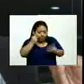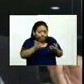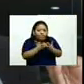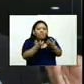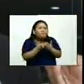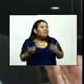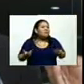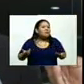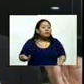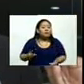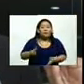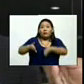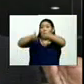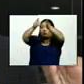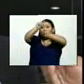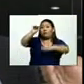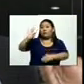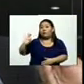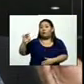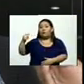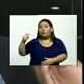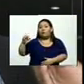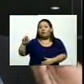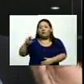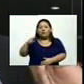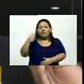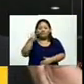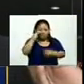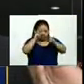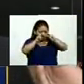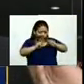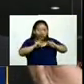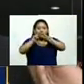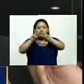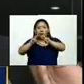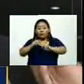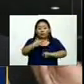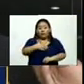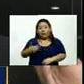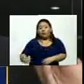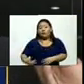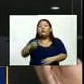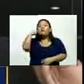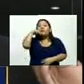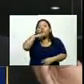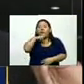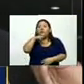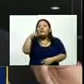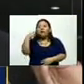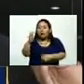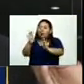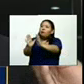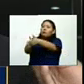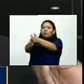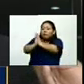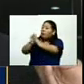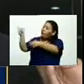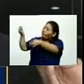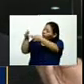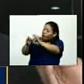investigar. La Fiscalía tiene que ir viendo este aspecto. El presidente ha hecho una solicitud,